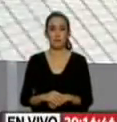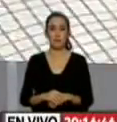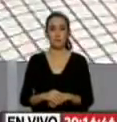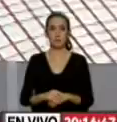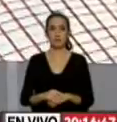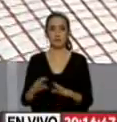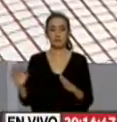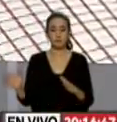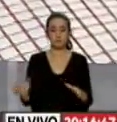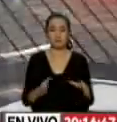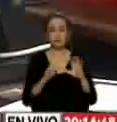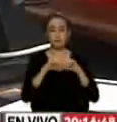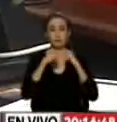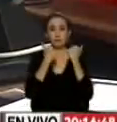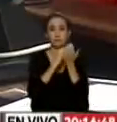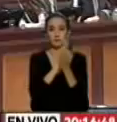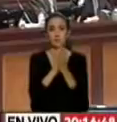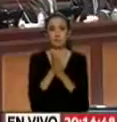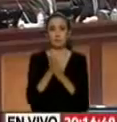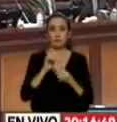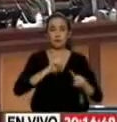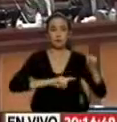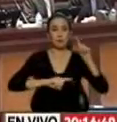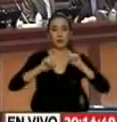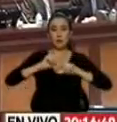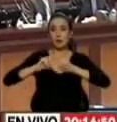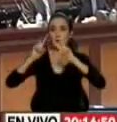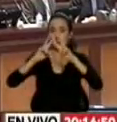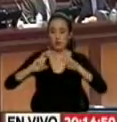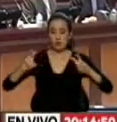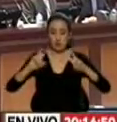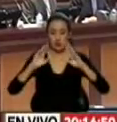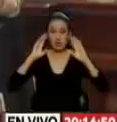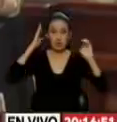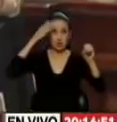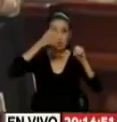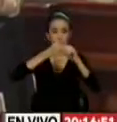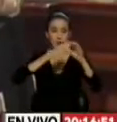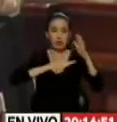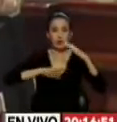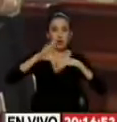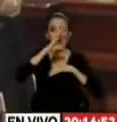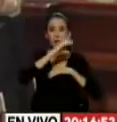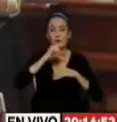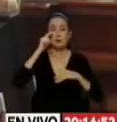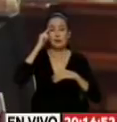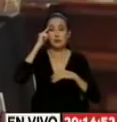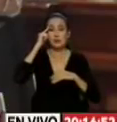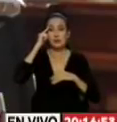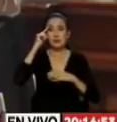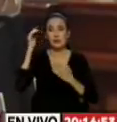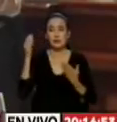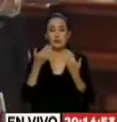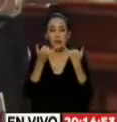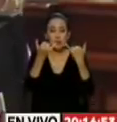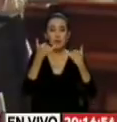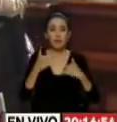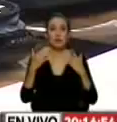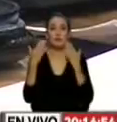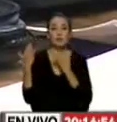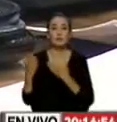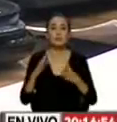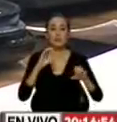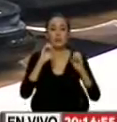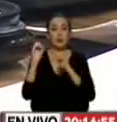en el Poder Legislativo existen opiniones distintas sobre la investigación contra el expresidente Rafael Correa y varias personas más por el posible delito de